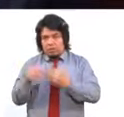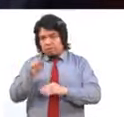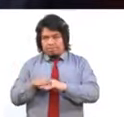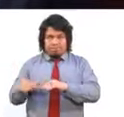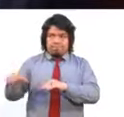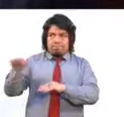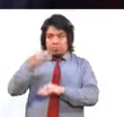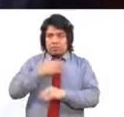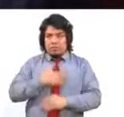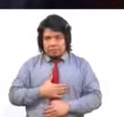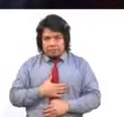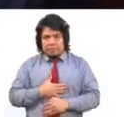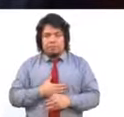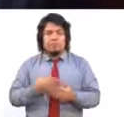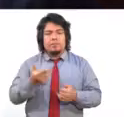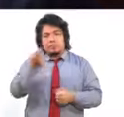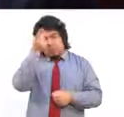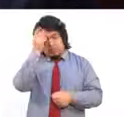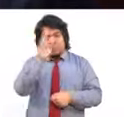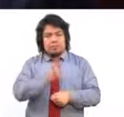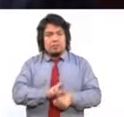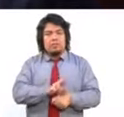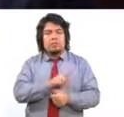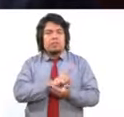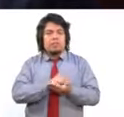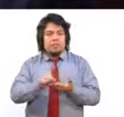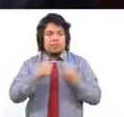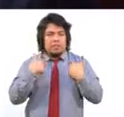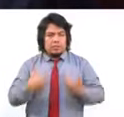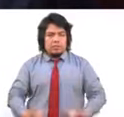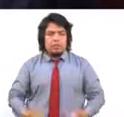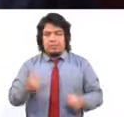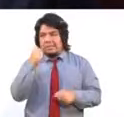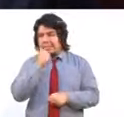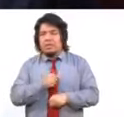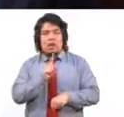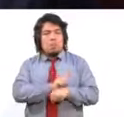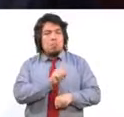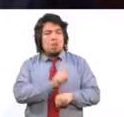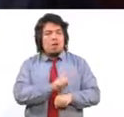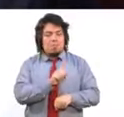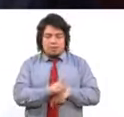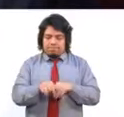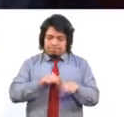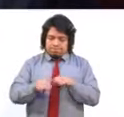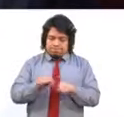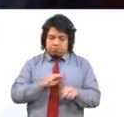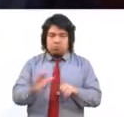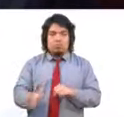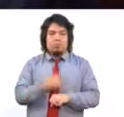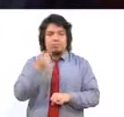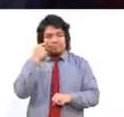Justicia, con la directora de Derechos Humanos, pues ha sido un trabajo permanente en donde se busca la detención del agresor.